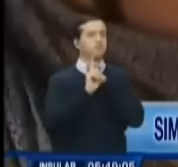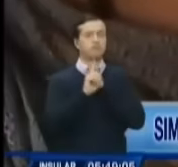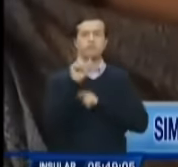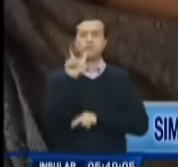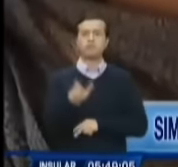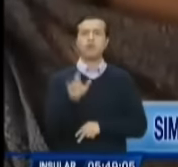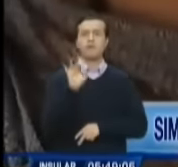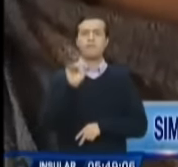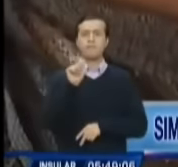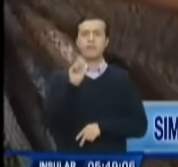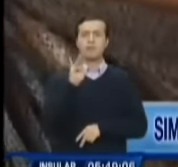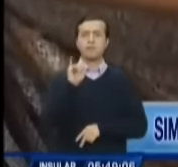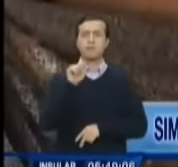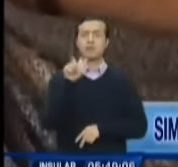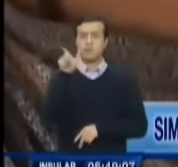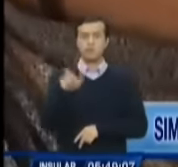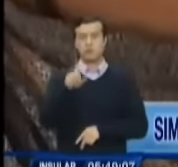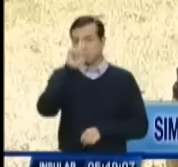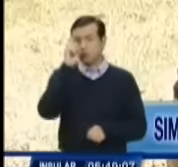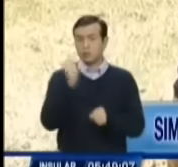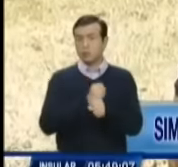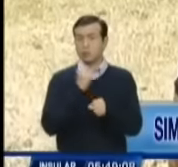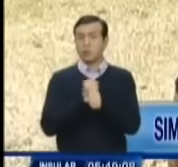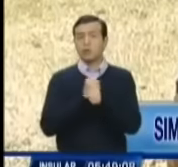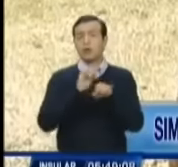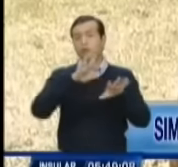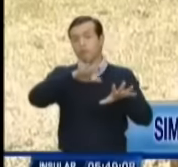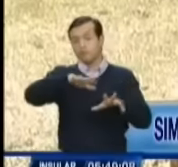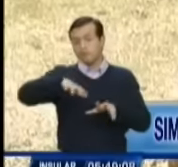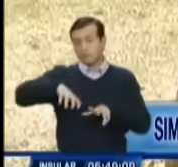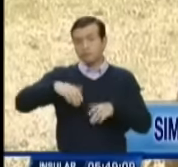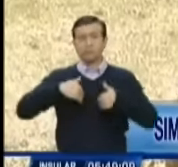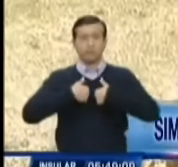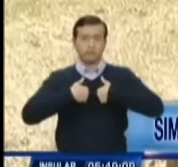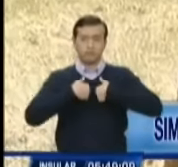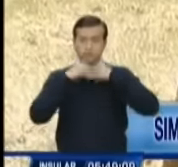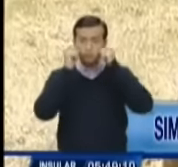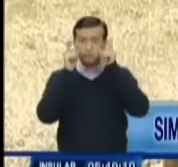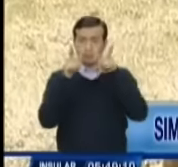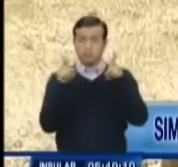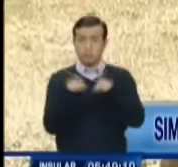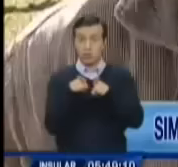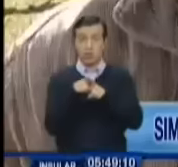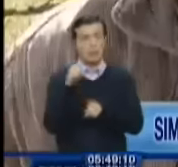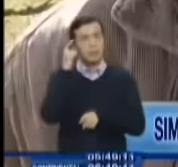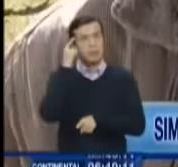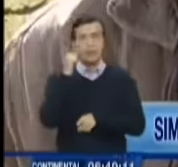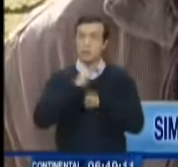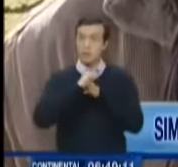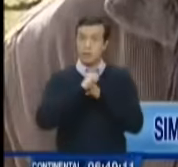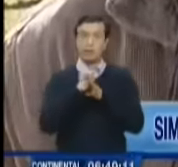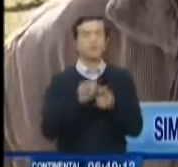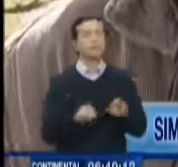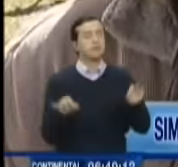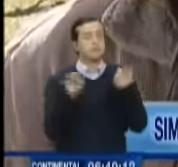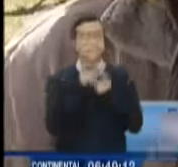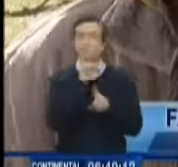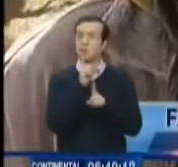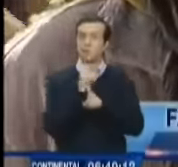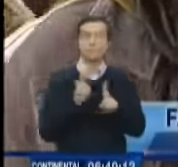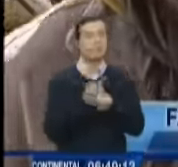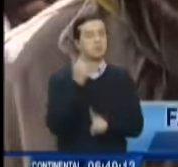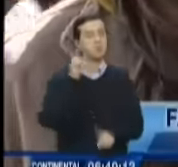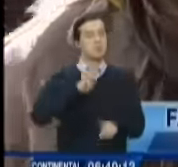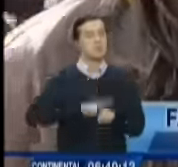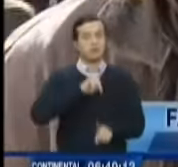Fabián Toapanta vive y se dedica a la ganadería en la zona. Simulacros como estos, él los considera valiosos. La verdad, primera vez en